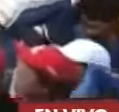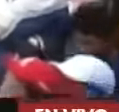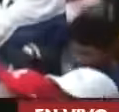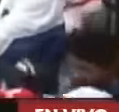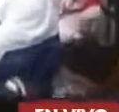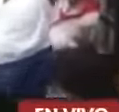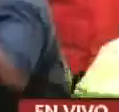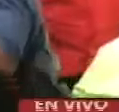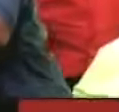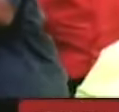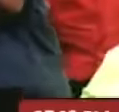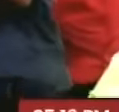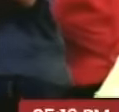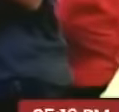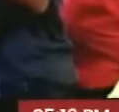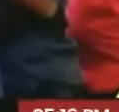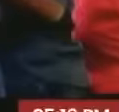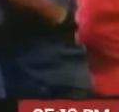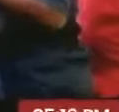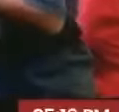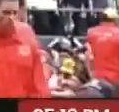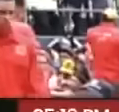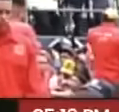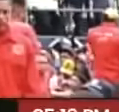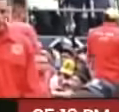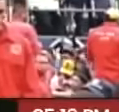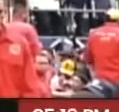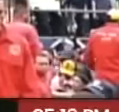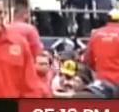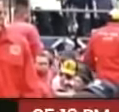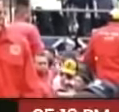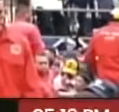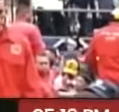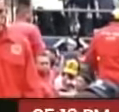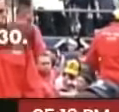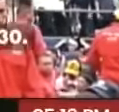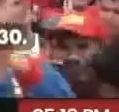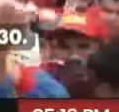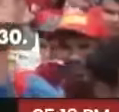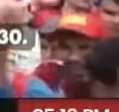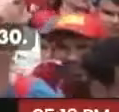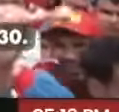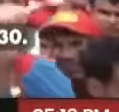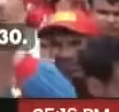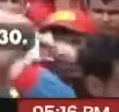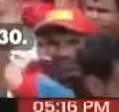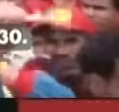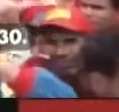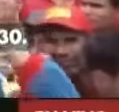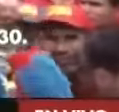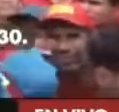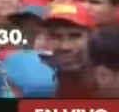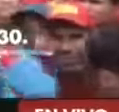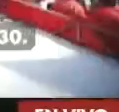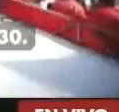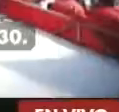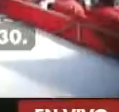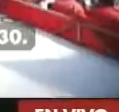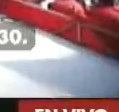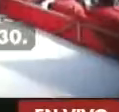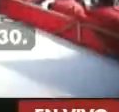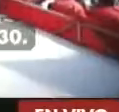este pueblo se lanzará a las calles a triunfar y a triunfar y a escribir la nueva historia. ¡Que